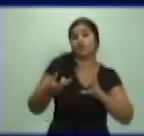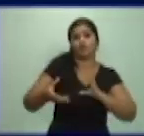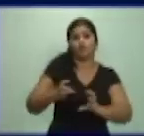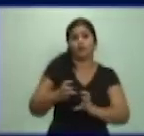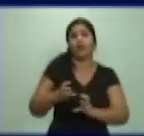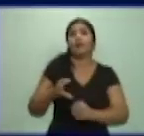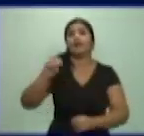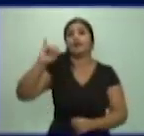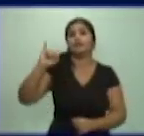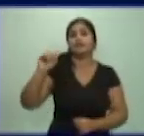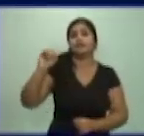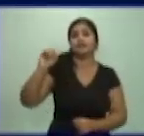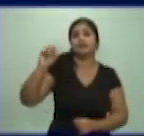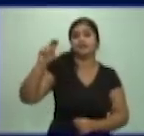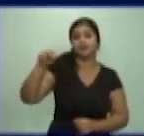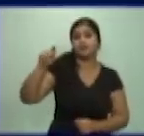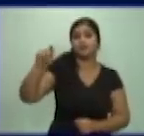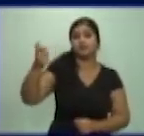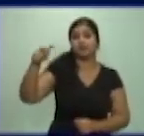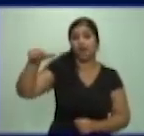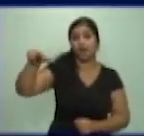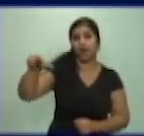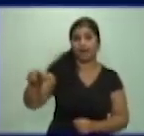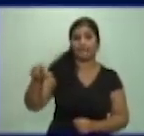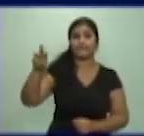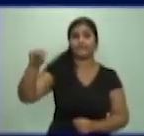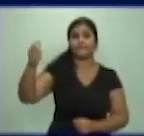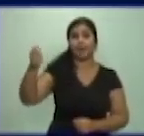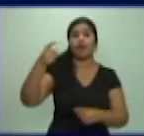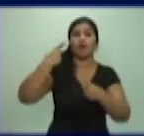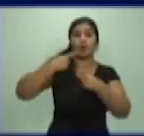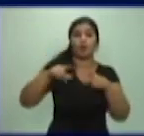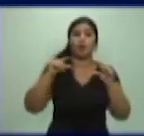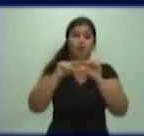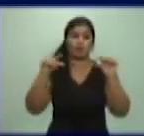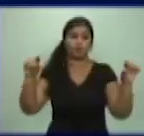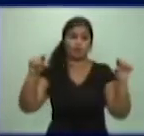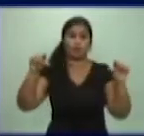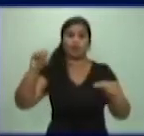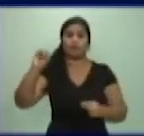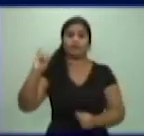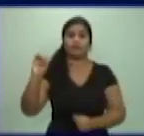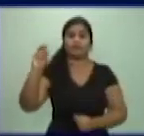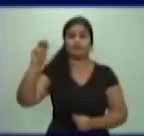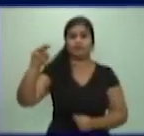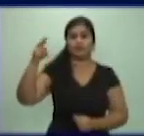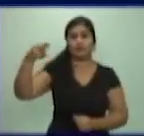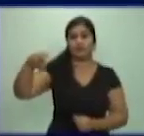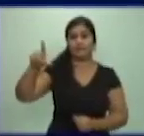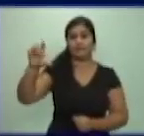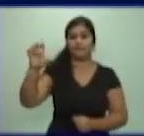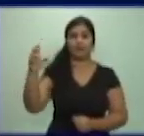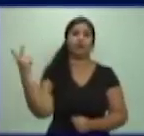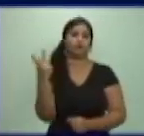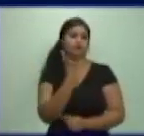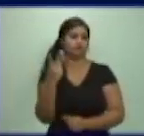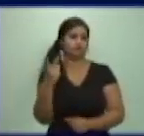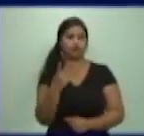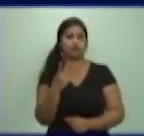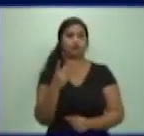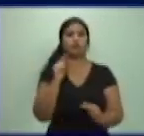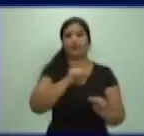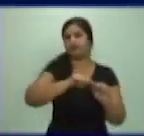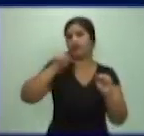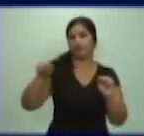una oración simple, porque la oración compuesta, recuerden que no resume, va más allá del resumen, aporta